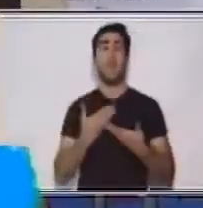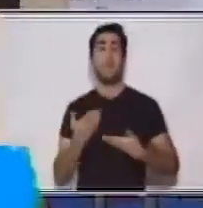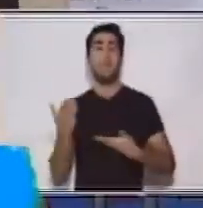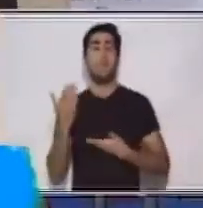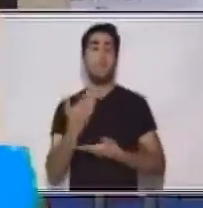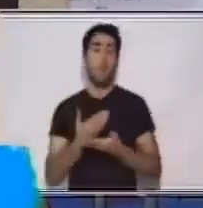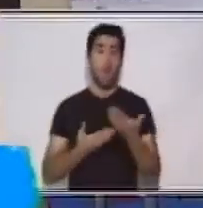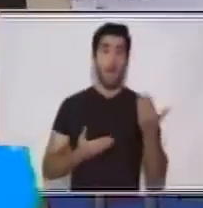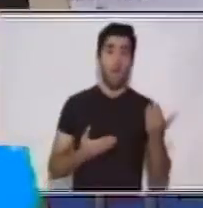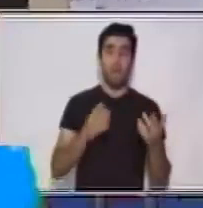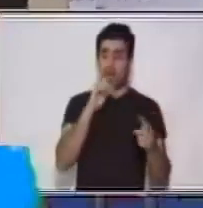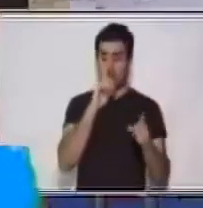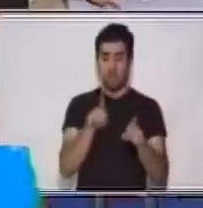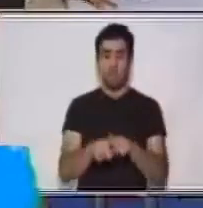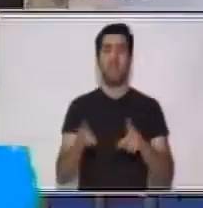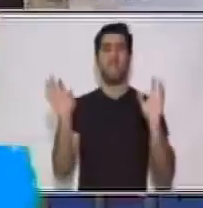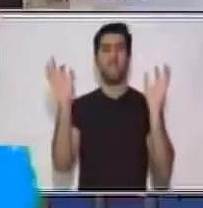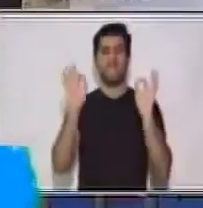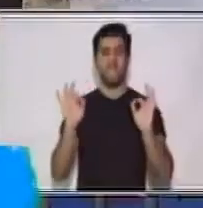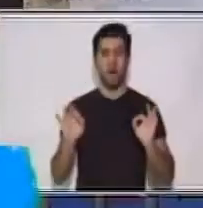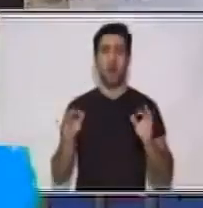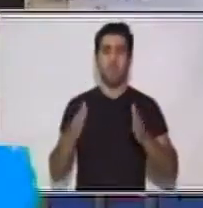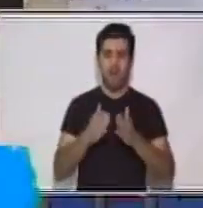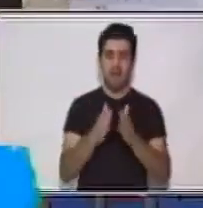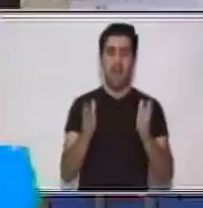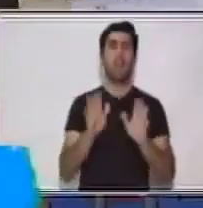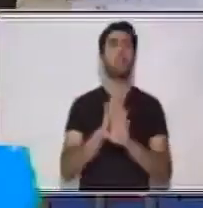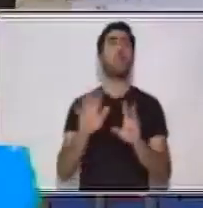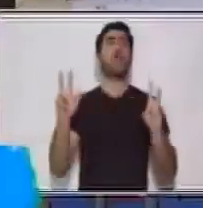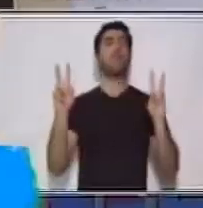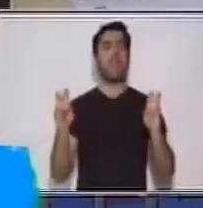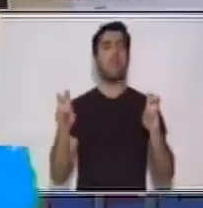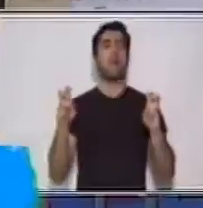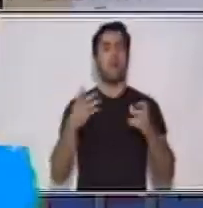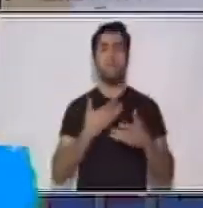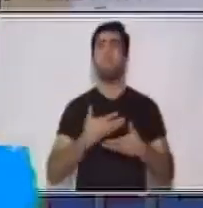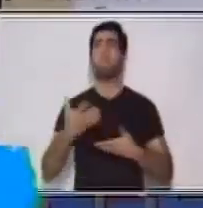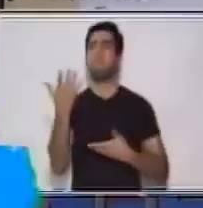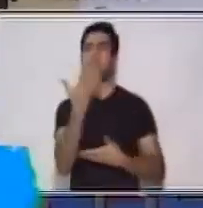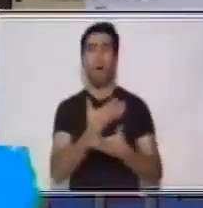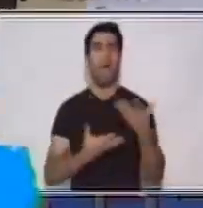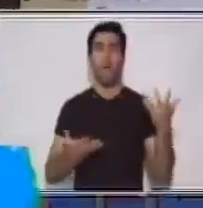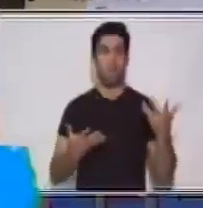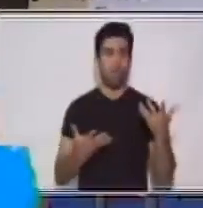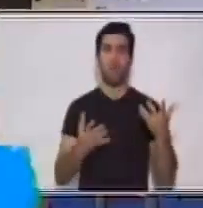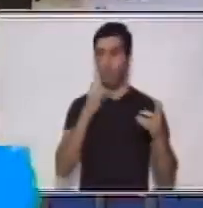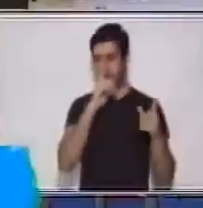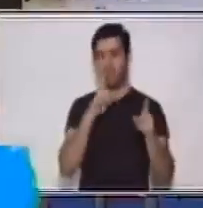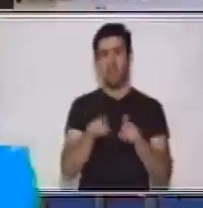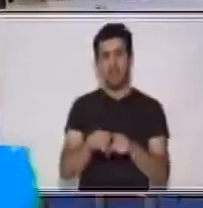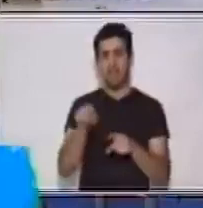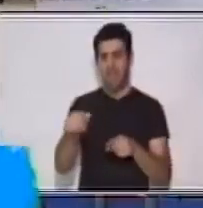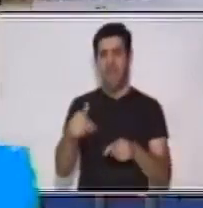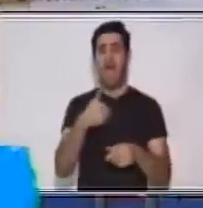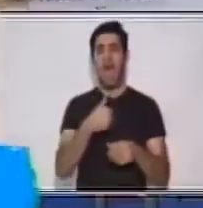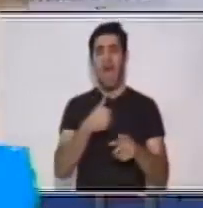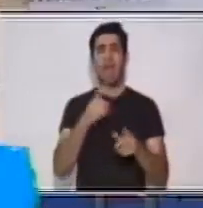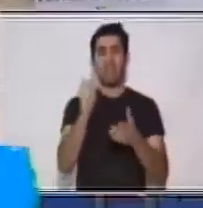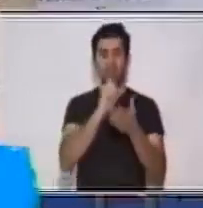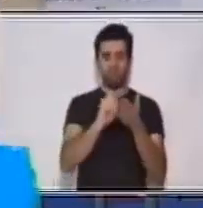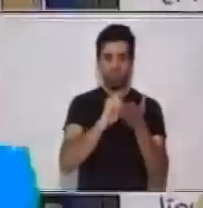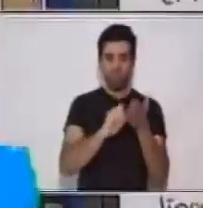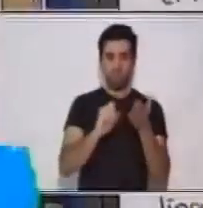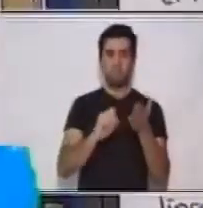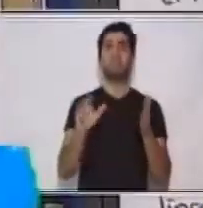general, no es solamente hablar de poemas. La poesía pues tiene estas definiciones